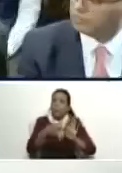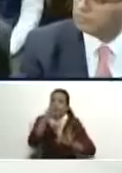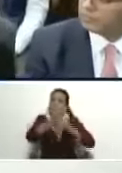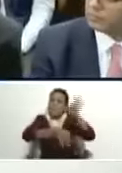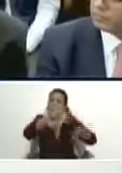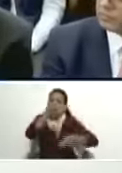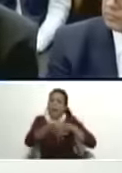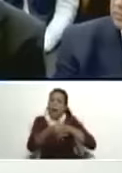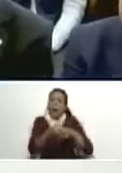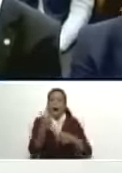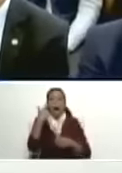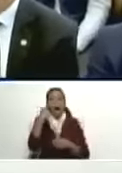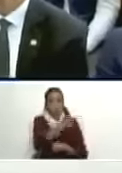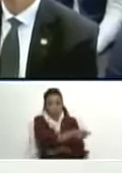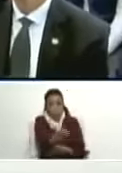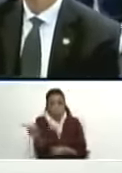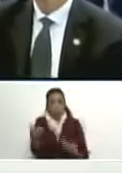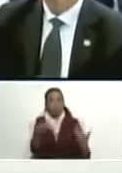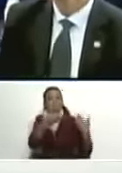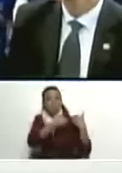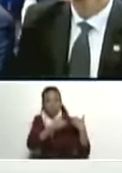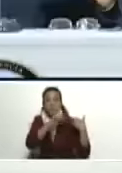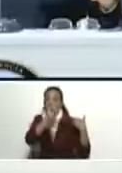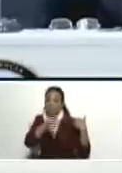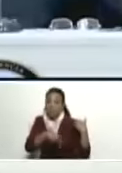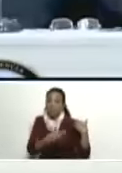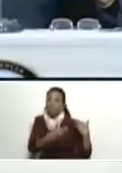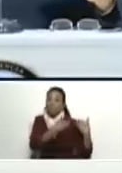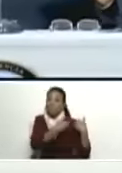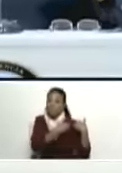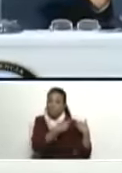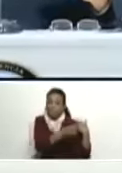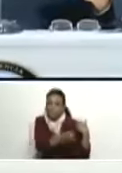para asumir responsabilidades